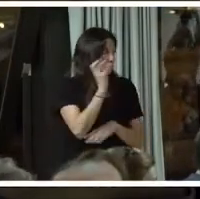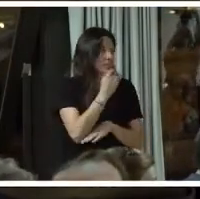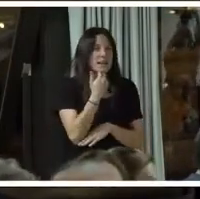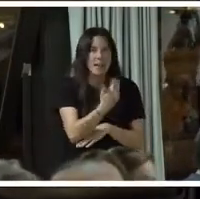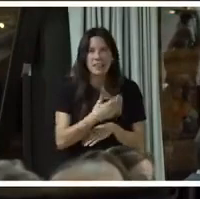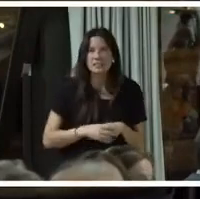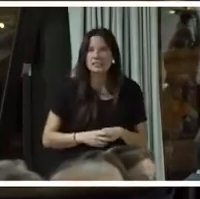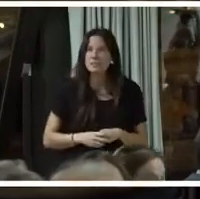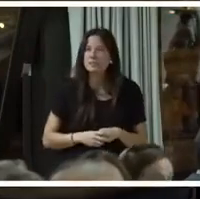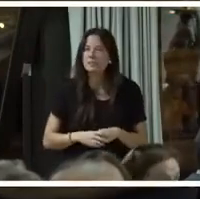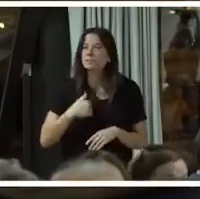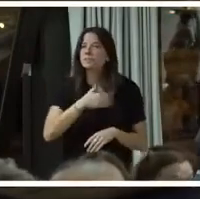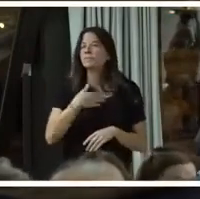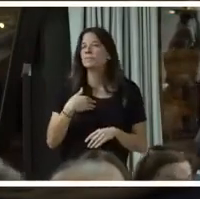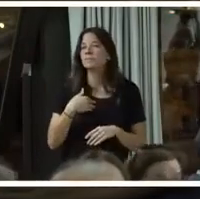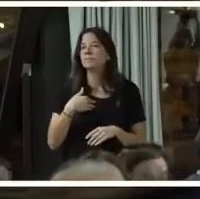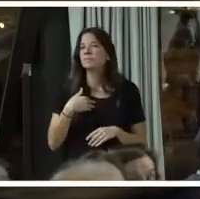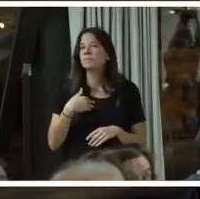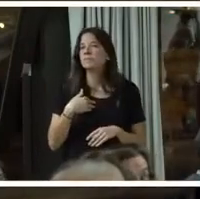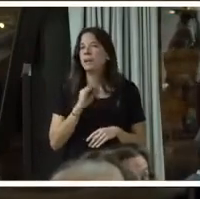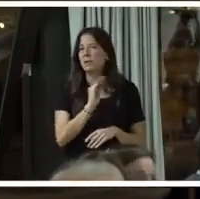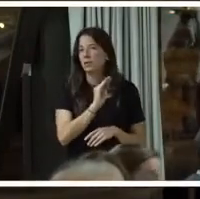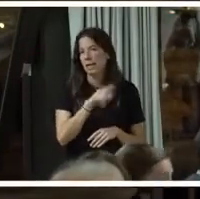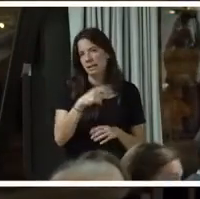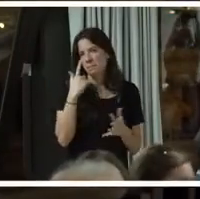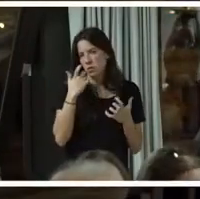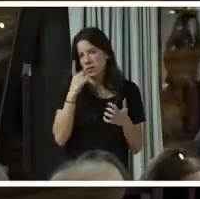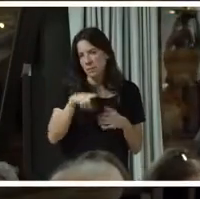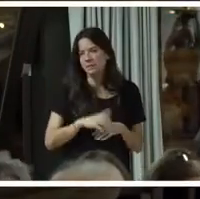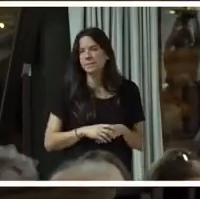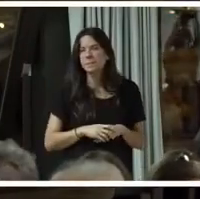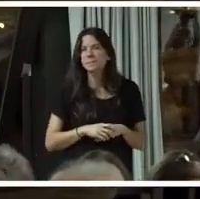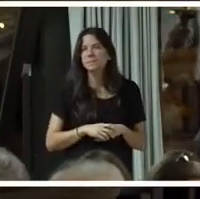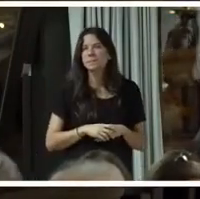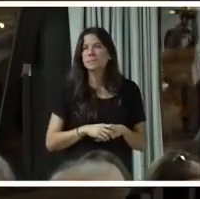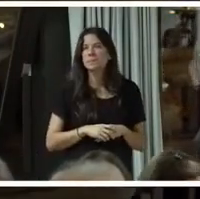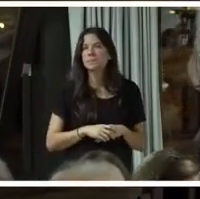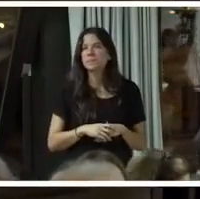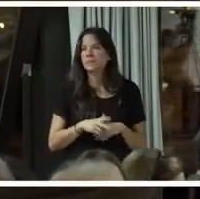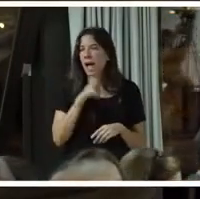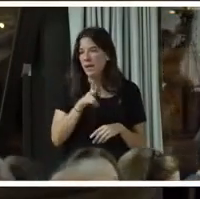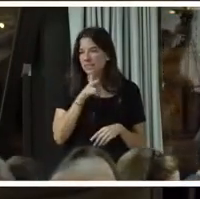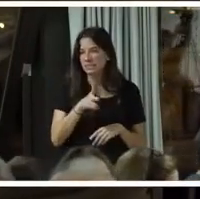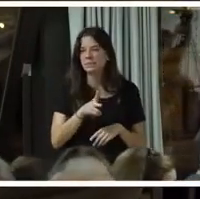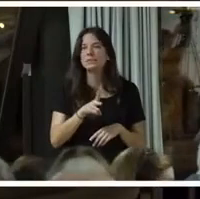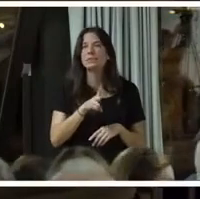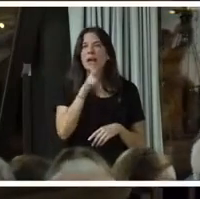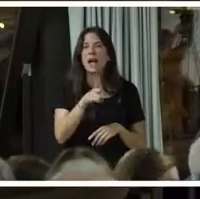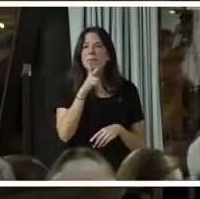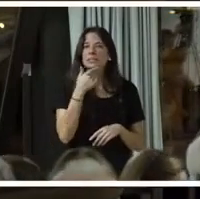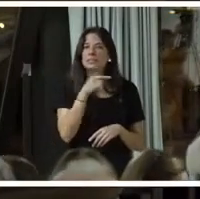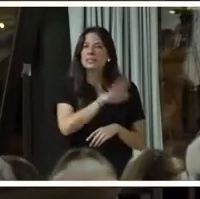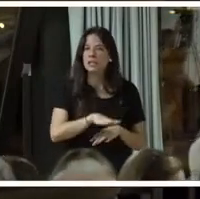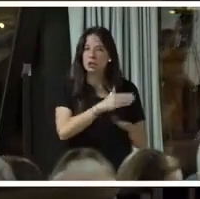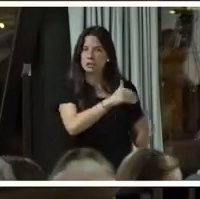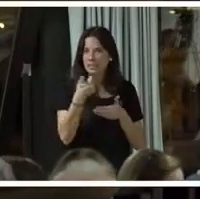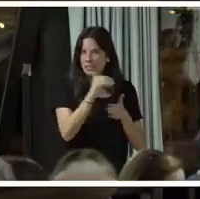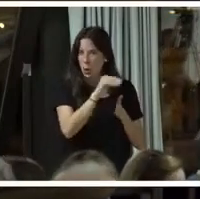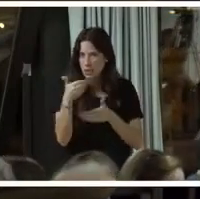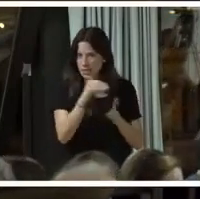y yo quiero Resaltar y preguntar también si jamás ha secuestrado a niños